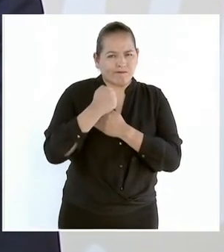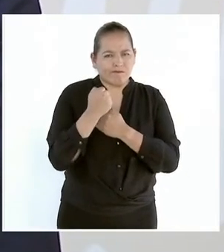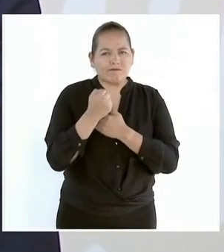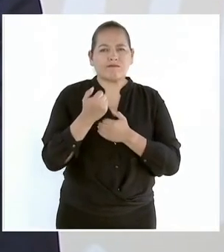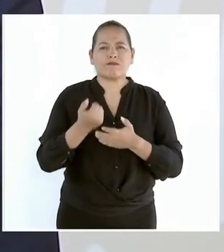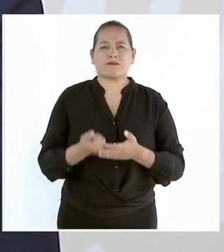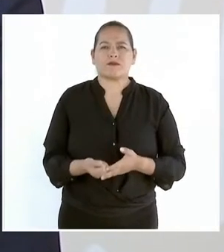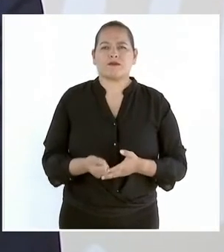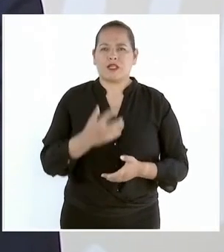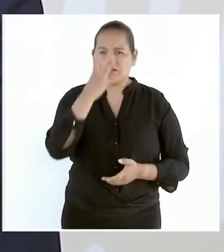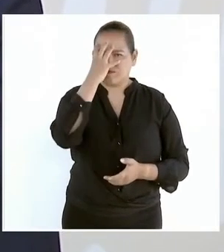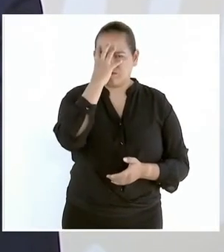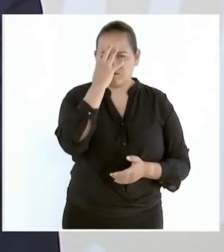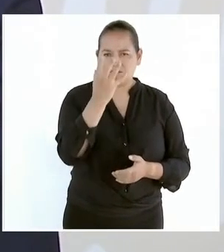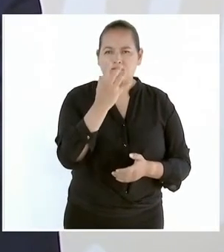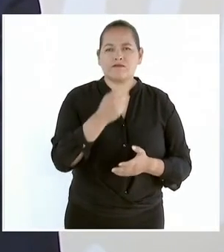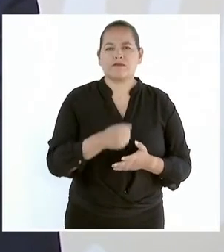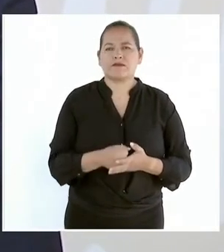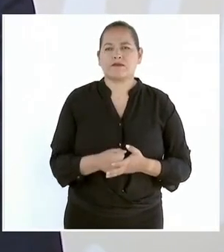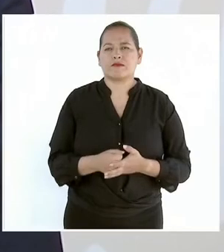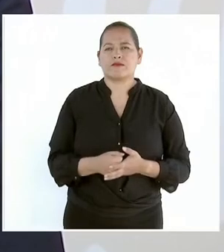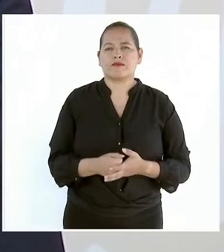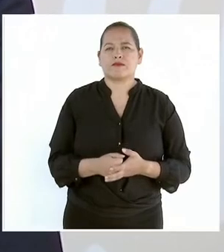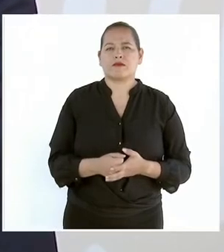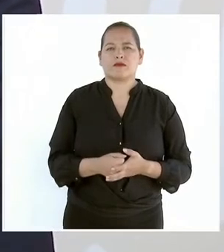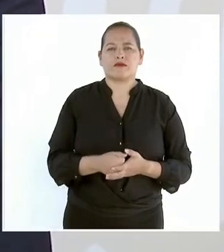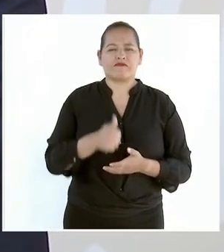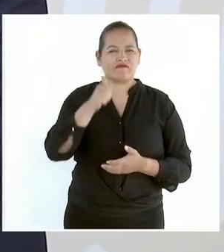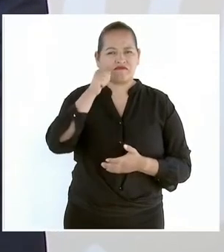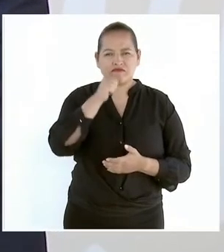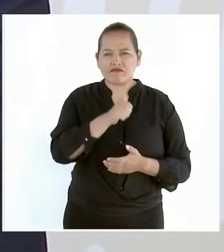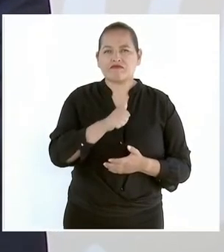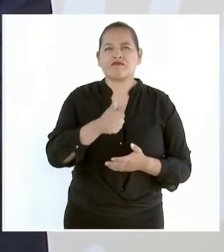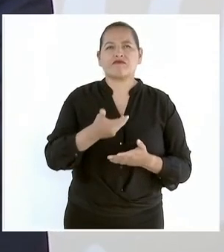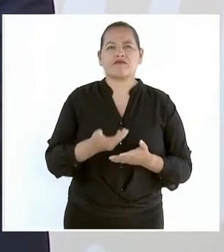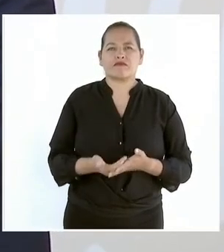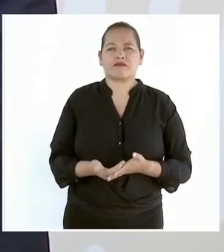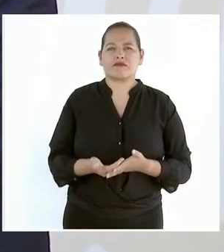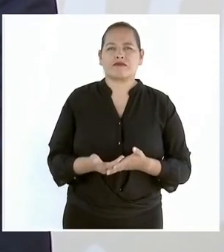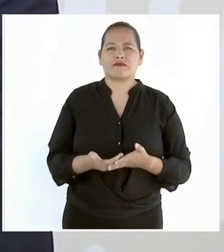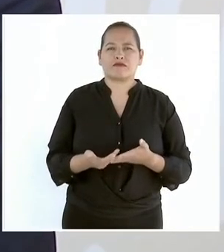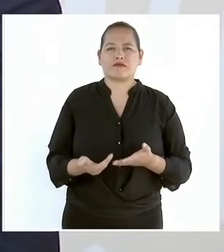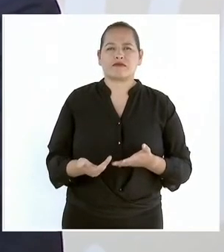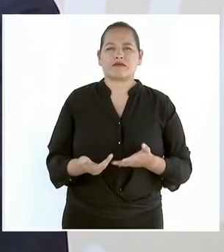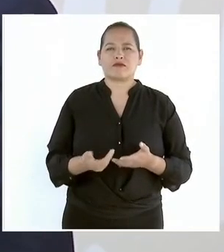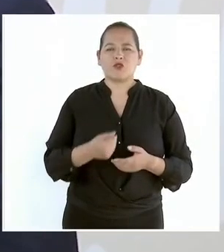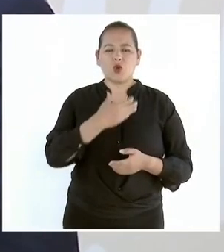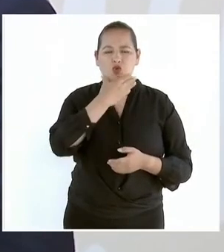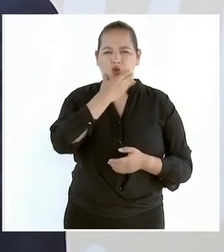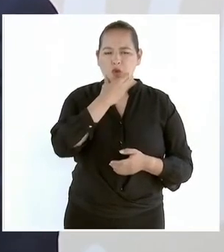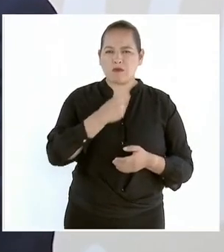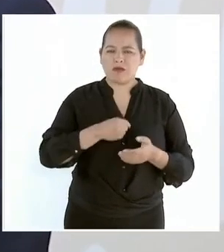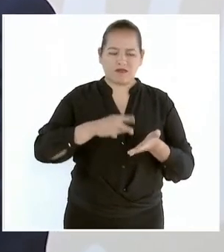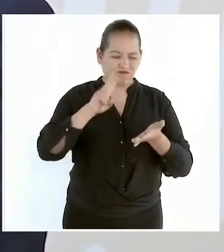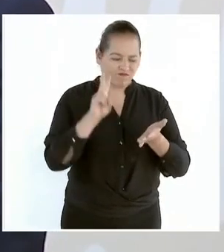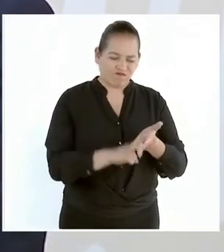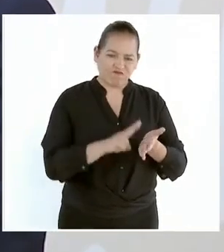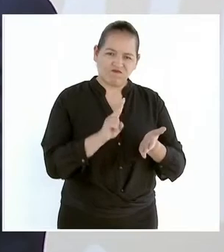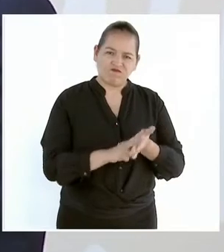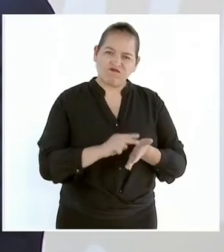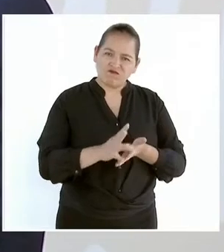sobrio demostró con hechos ser un hombre de principios